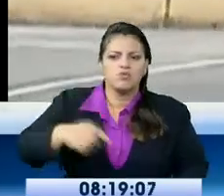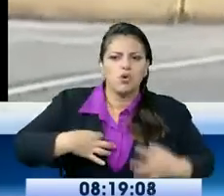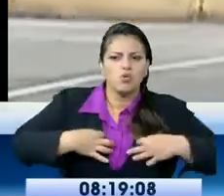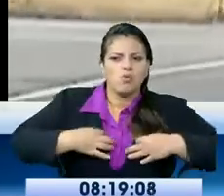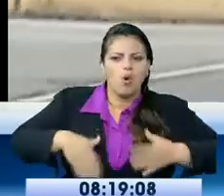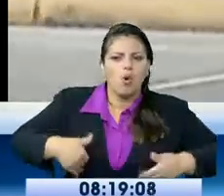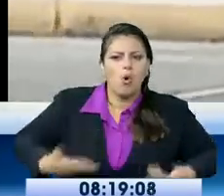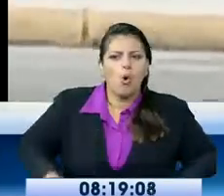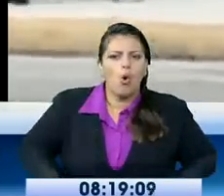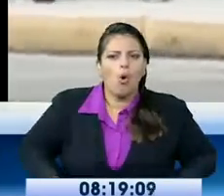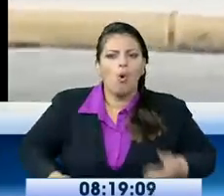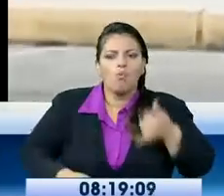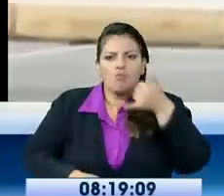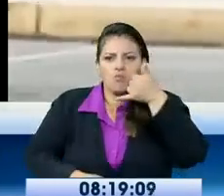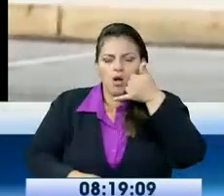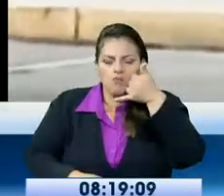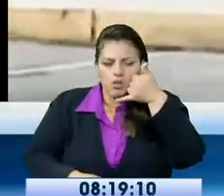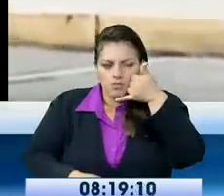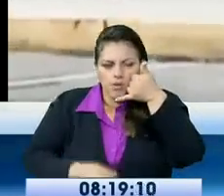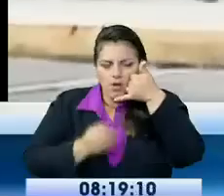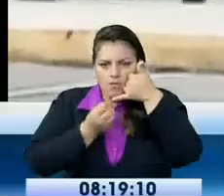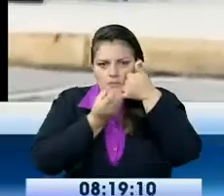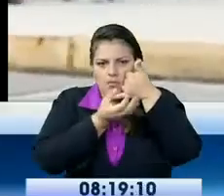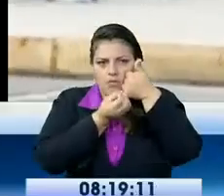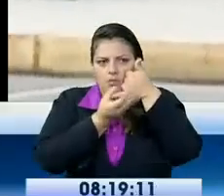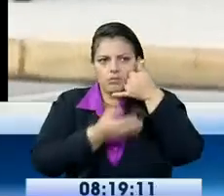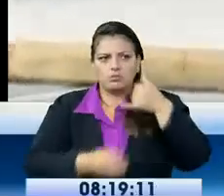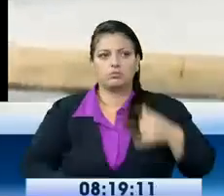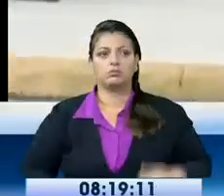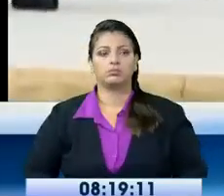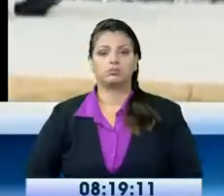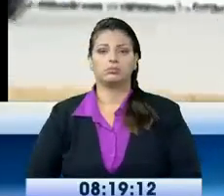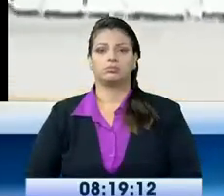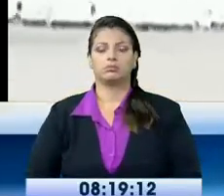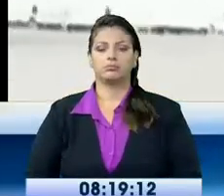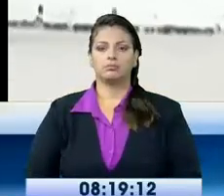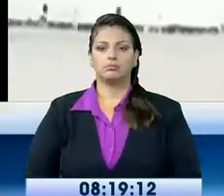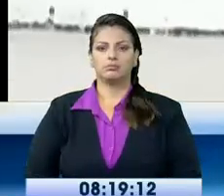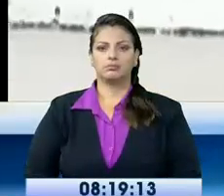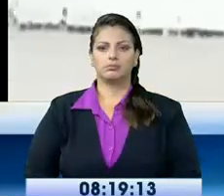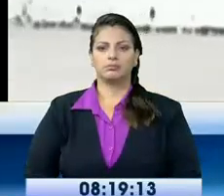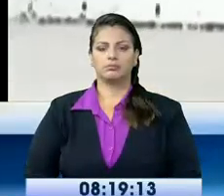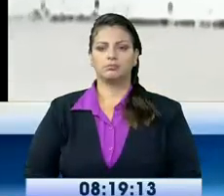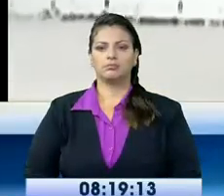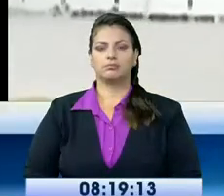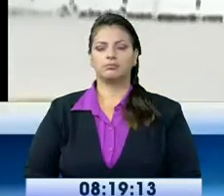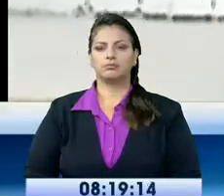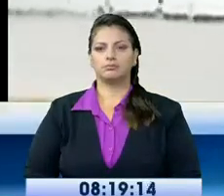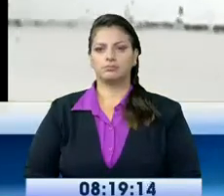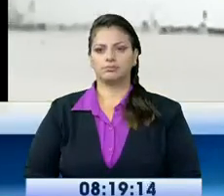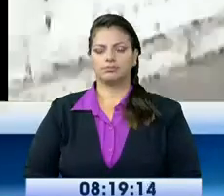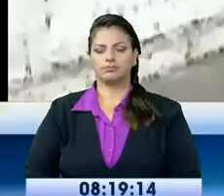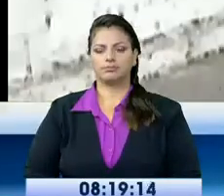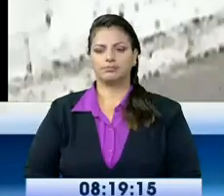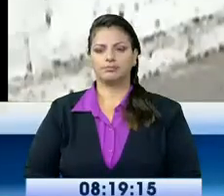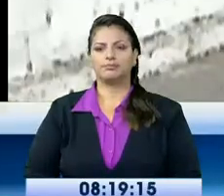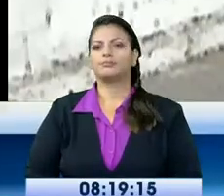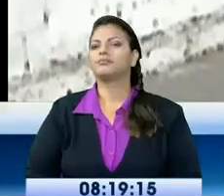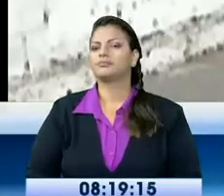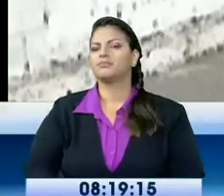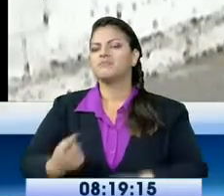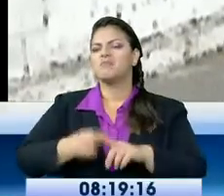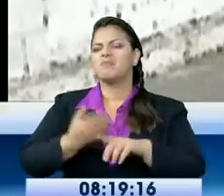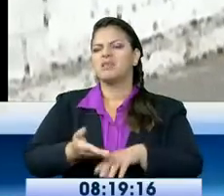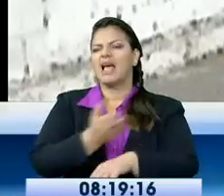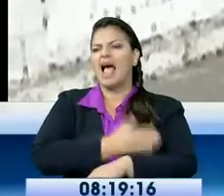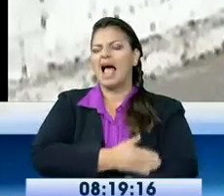responsabilizan de este hecho de sangre a un peligroso sujeto con quien una de las víctimas tuvo una discusión hace pocos meses. Ellos ultimaban